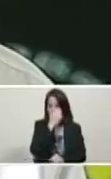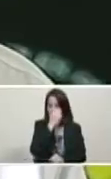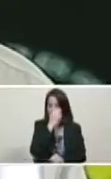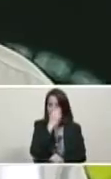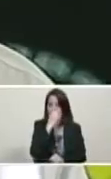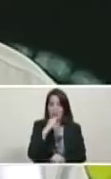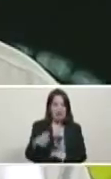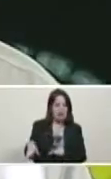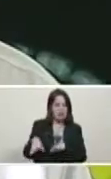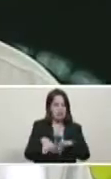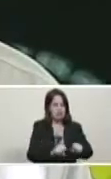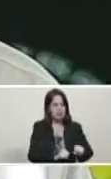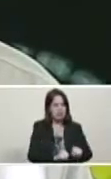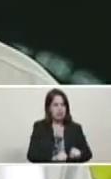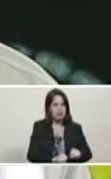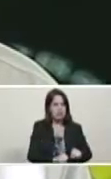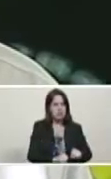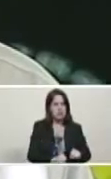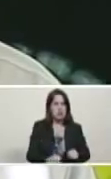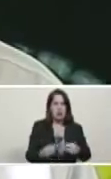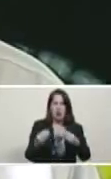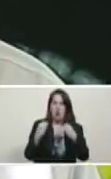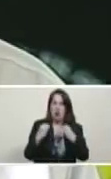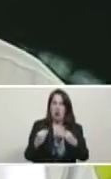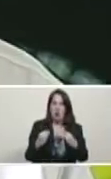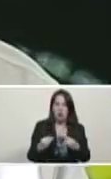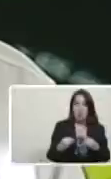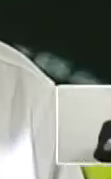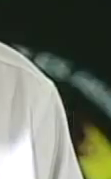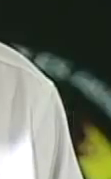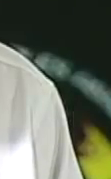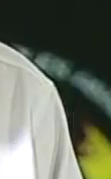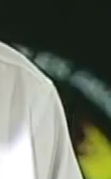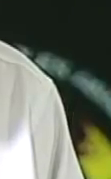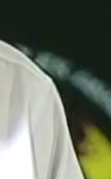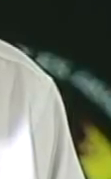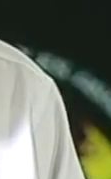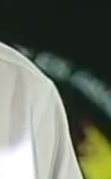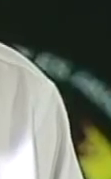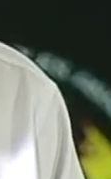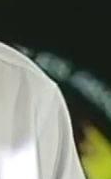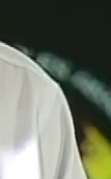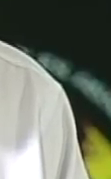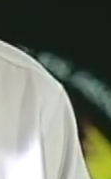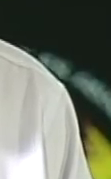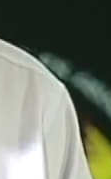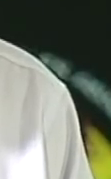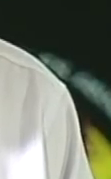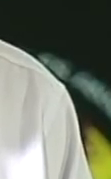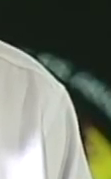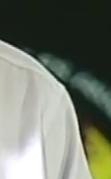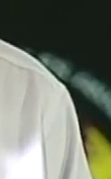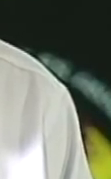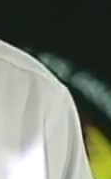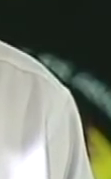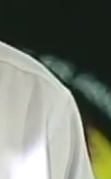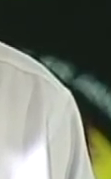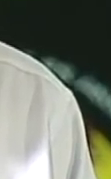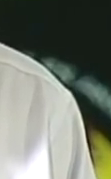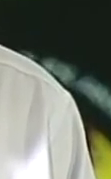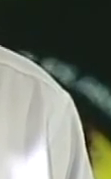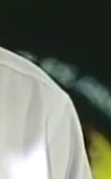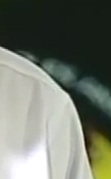ocupaciones tales como la de palestina también impone guerras económicas